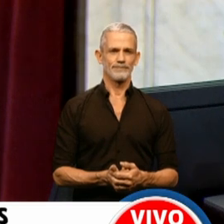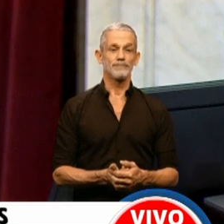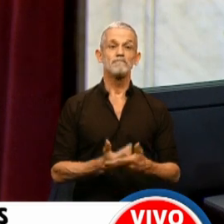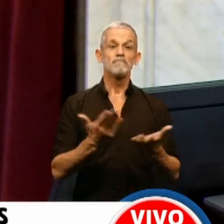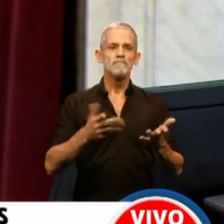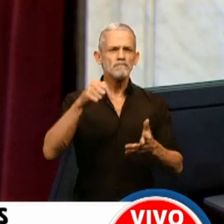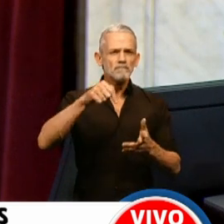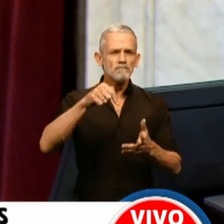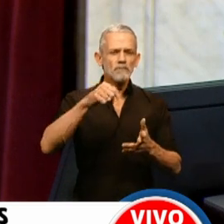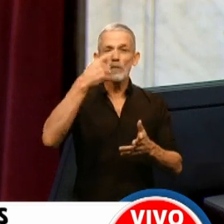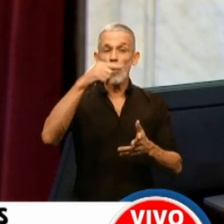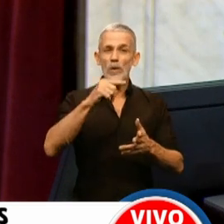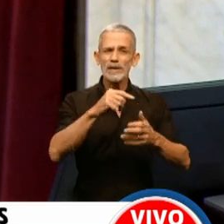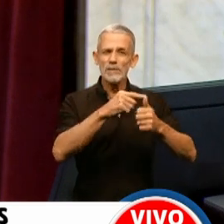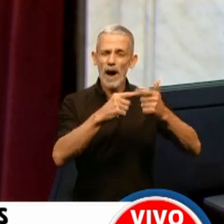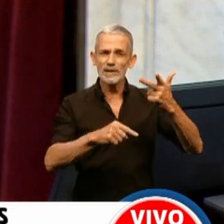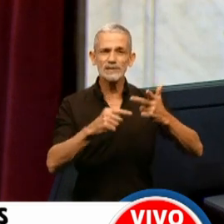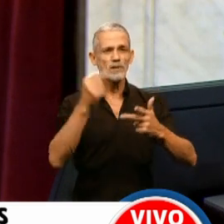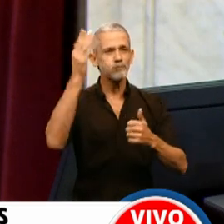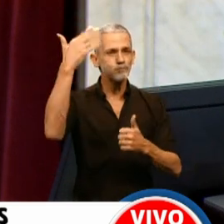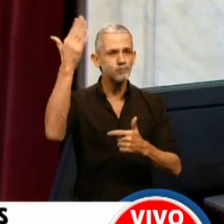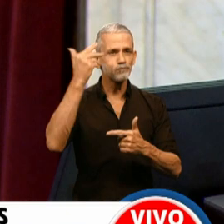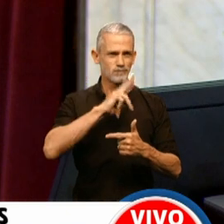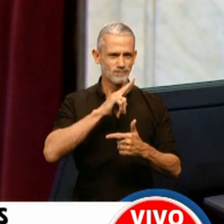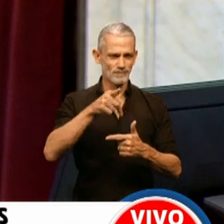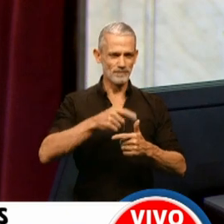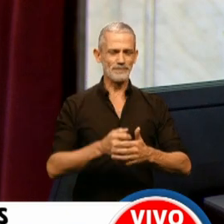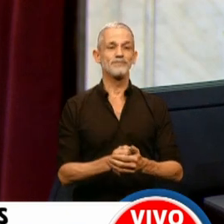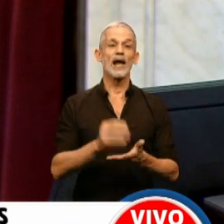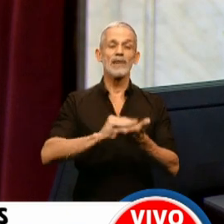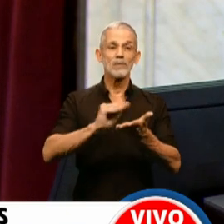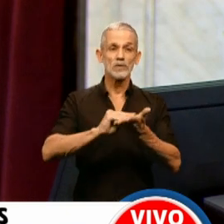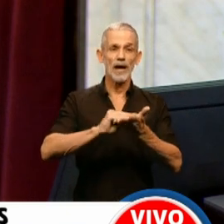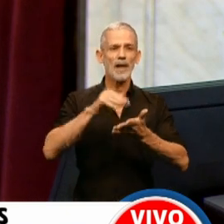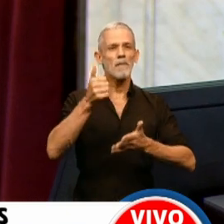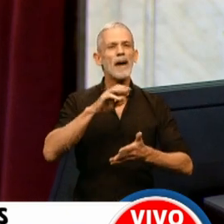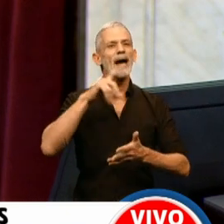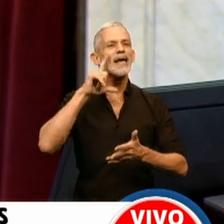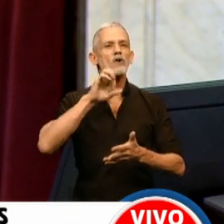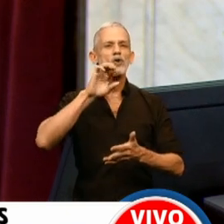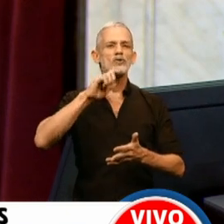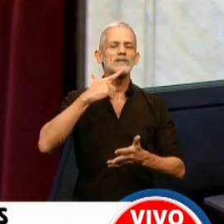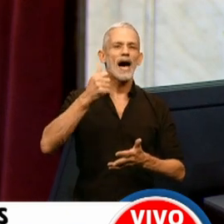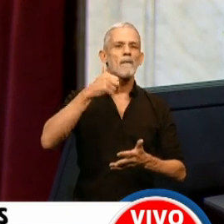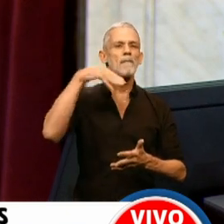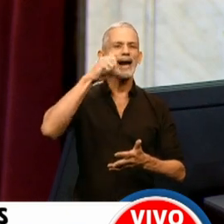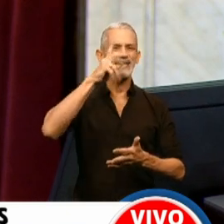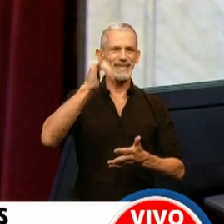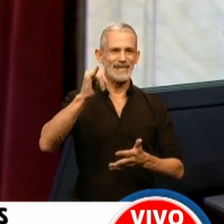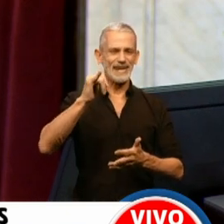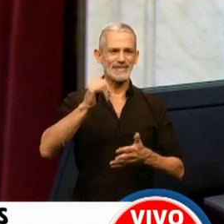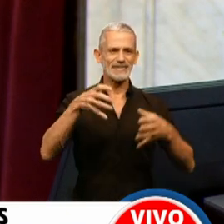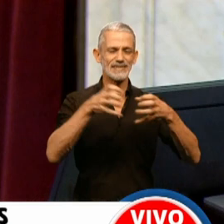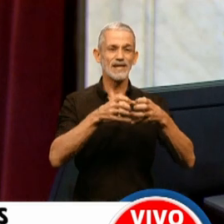vamos con las últimas expositoras la diputada maría rosa martínez frente de